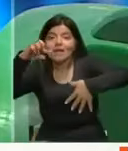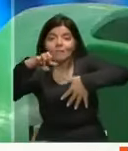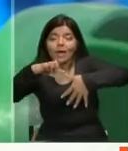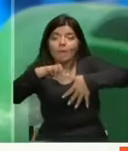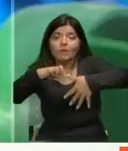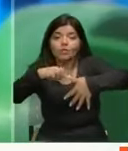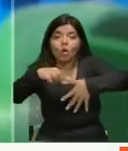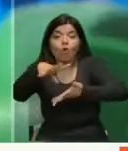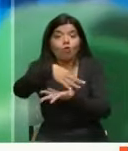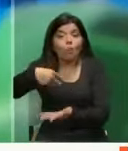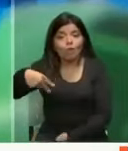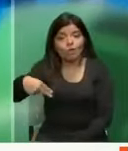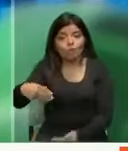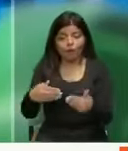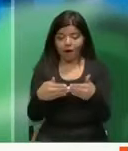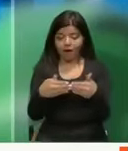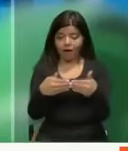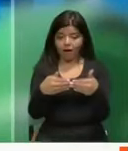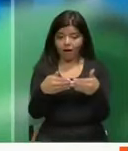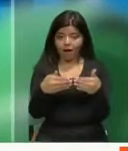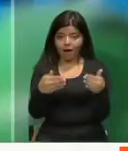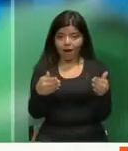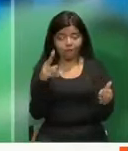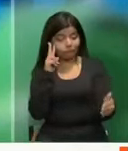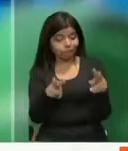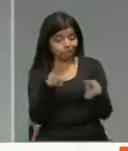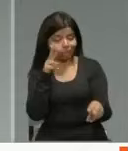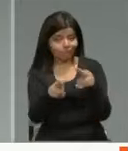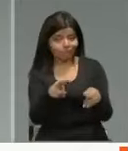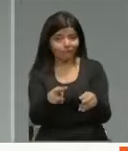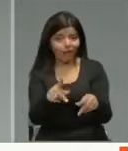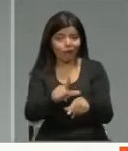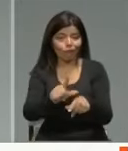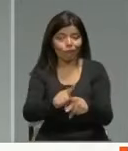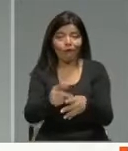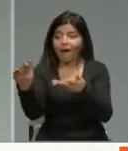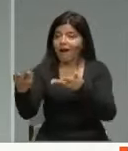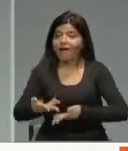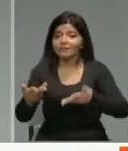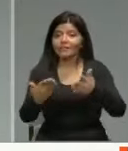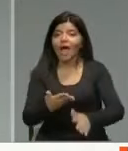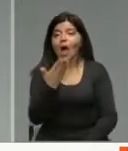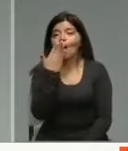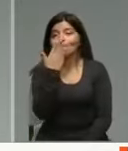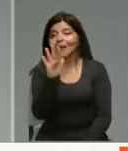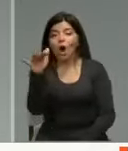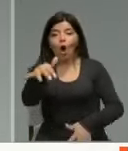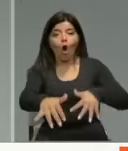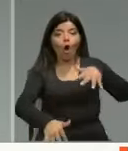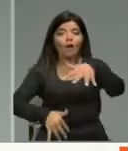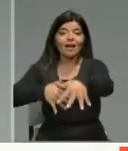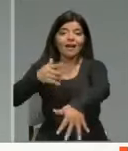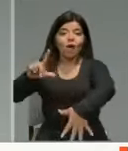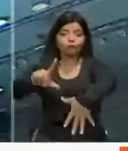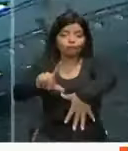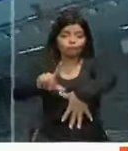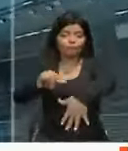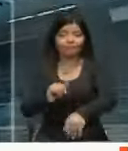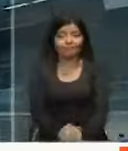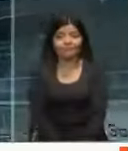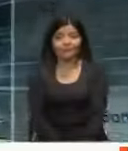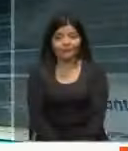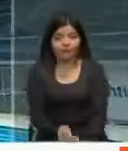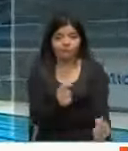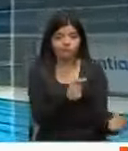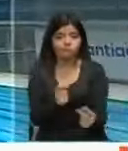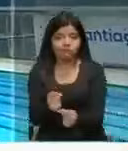nos abre sus puertas para mostrar las instalaciones que recibirán a los mejores nadadores del continente. Capacidad